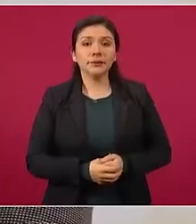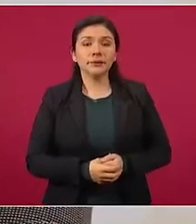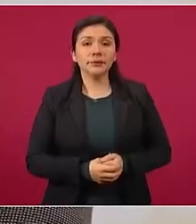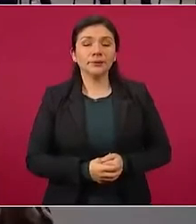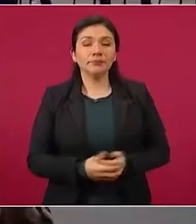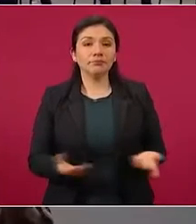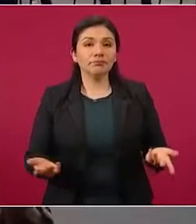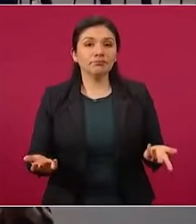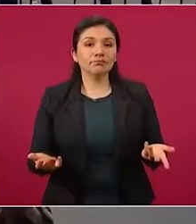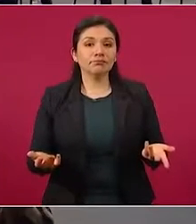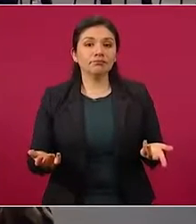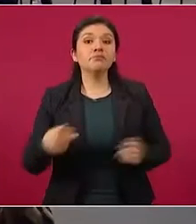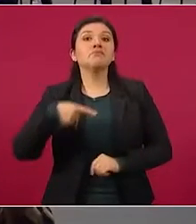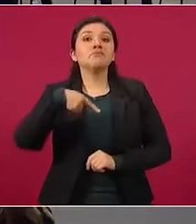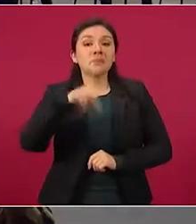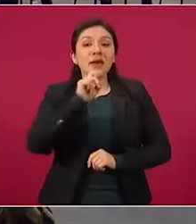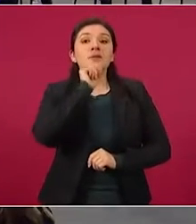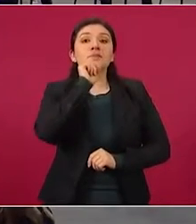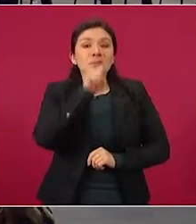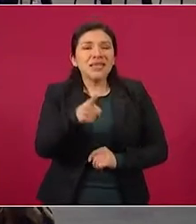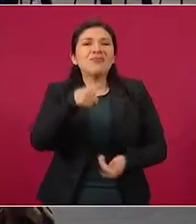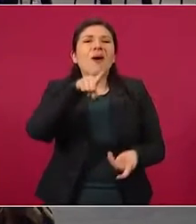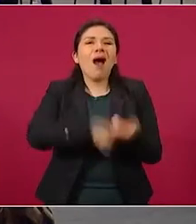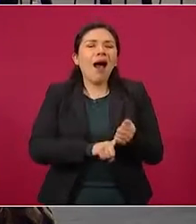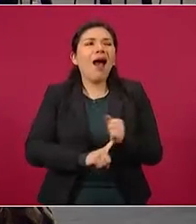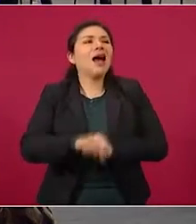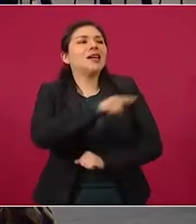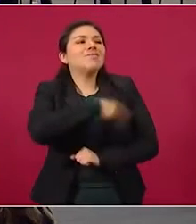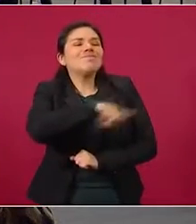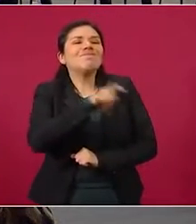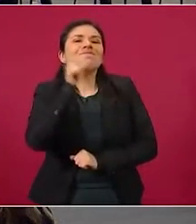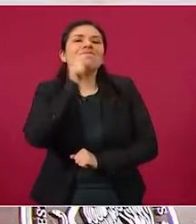Pero todo tiene que ver con la politiquería.